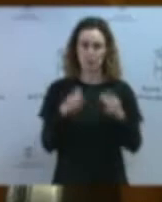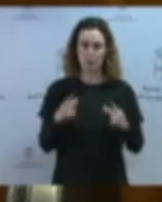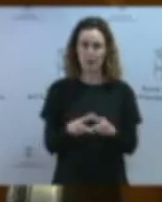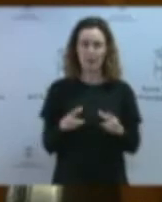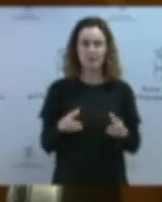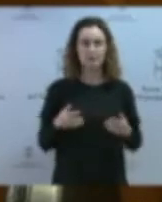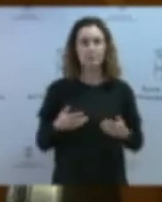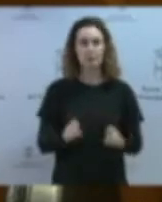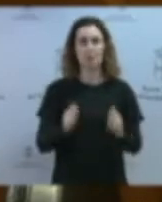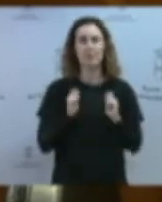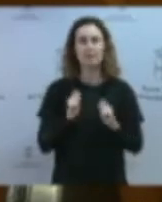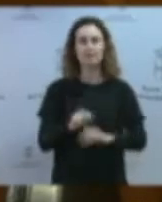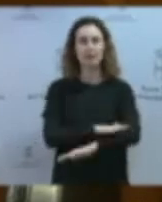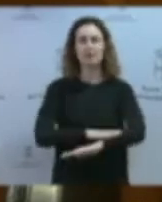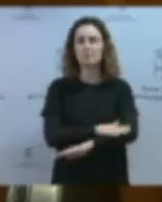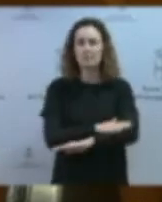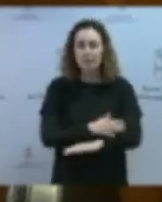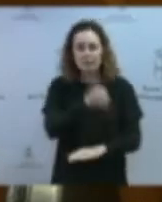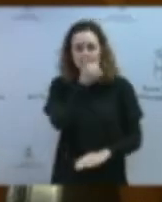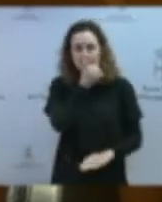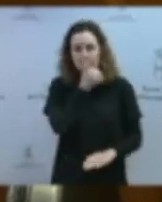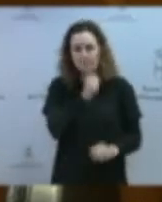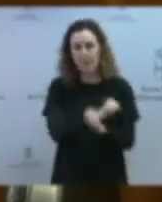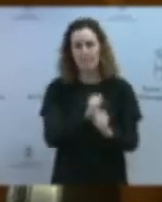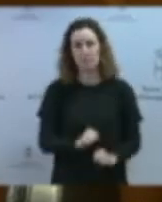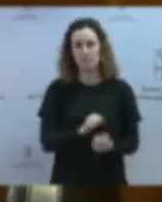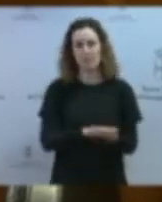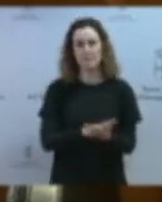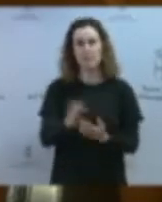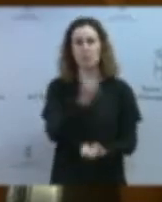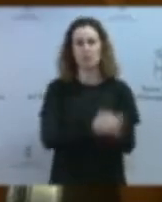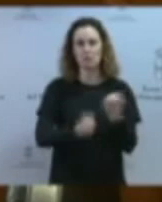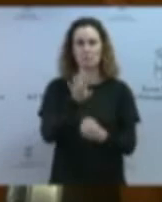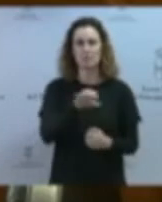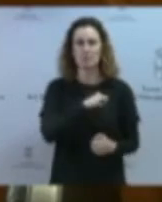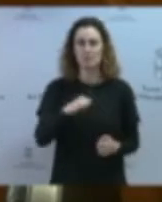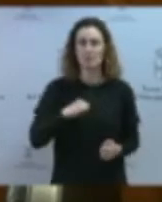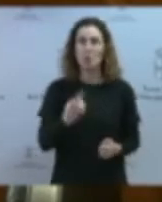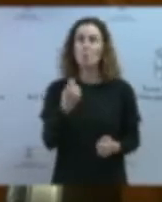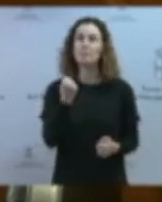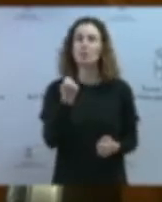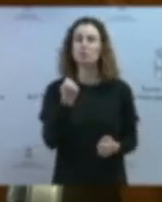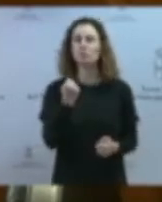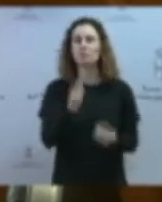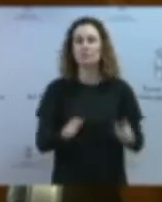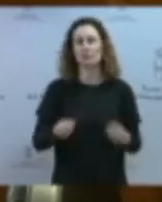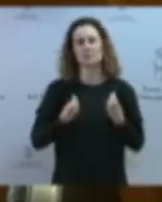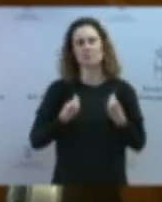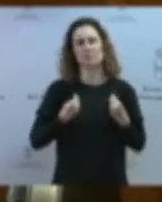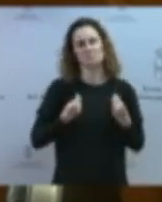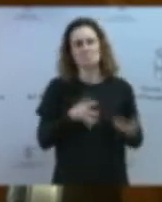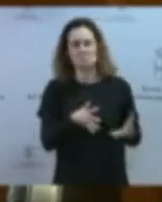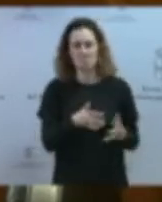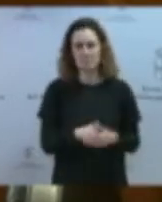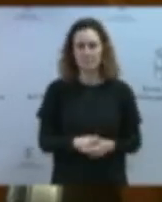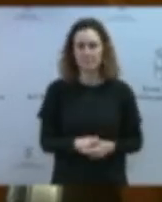insostenible desde el punto de vista económico de esta comunidad autónoma de poco más de 1 millón de habitantes. Esta es la realidad. Es decir, usted, en